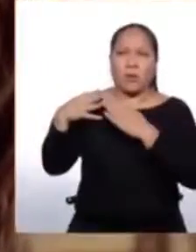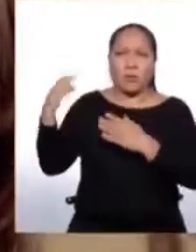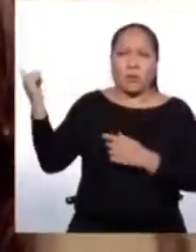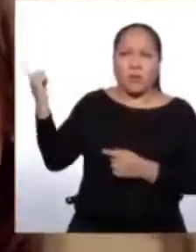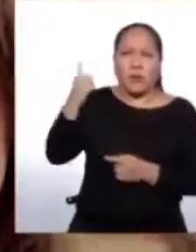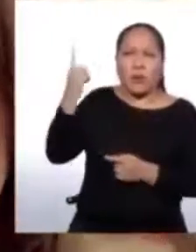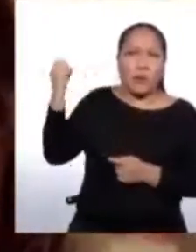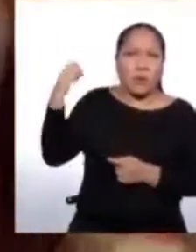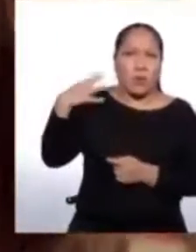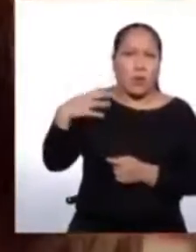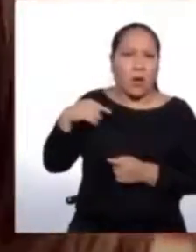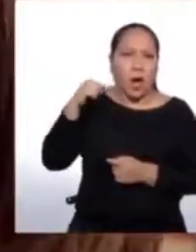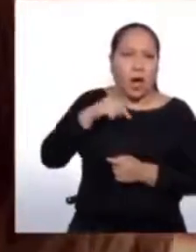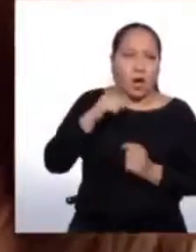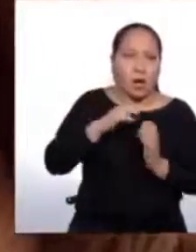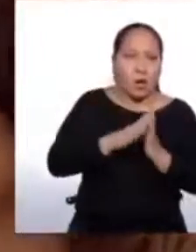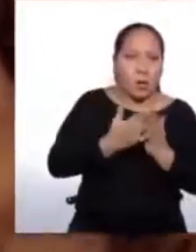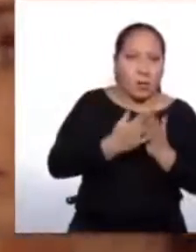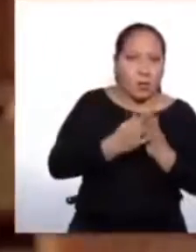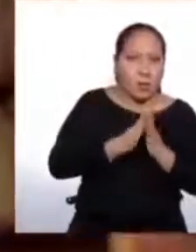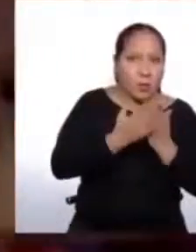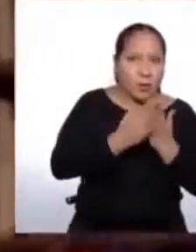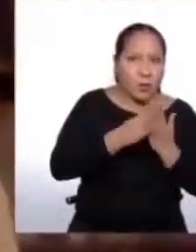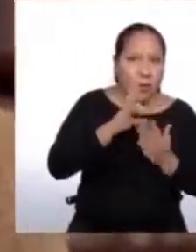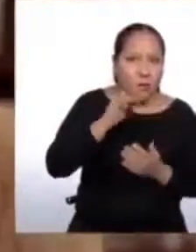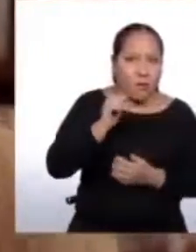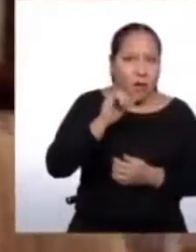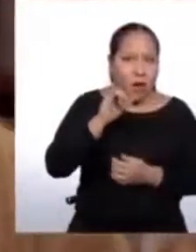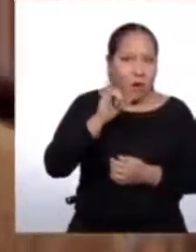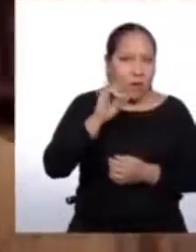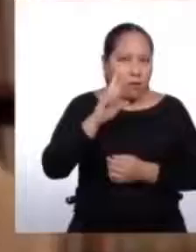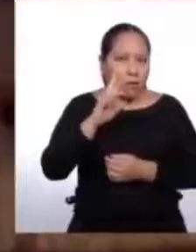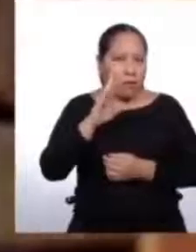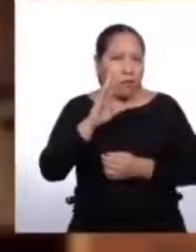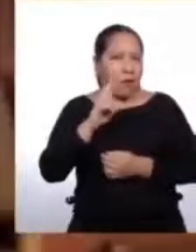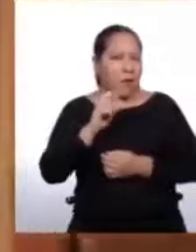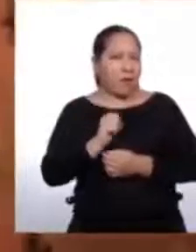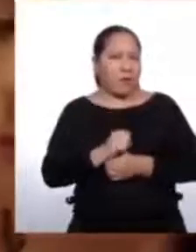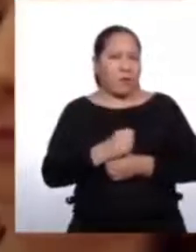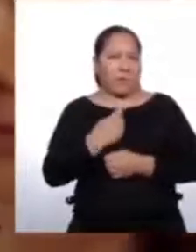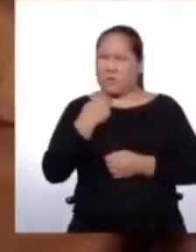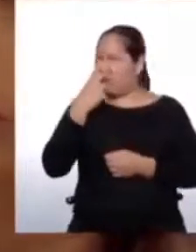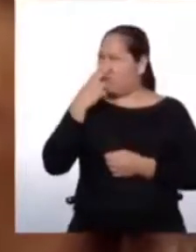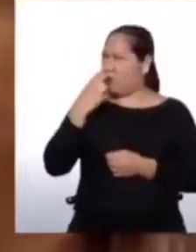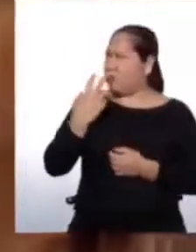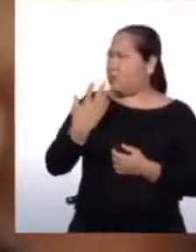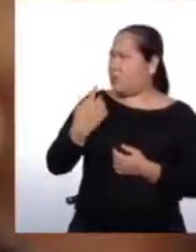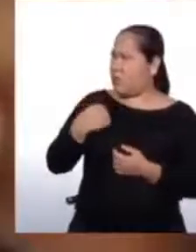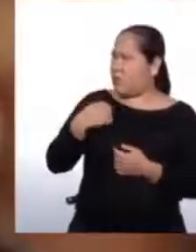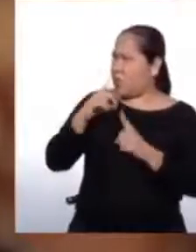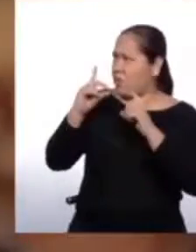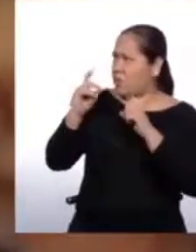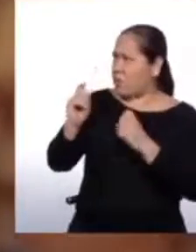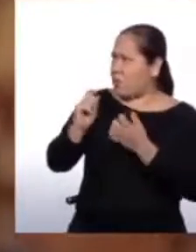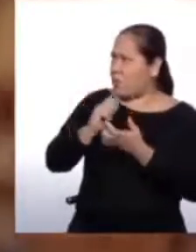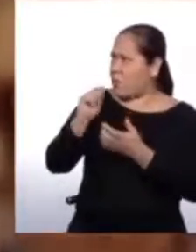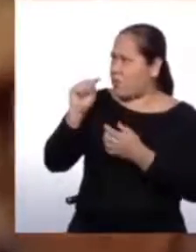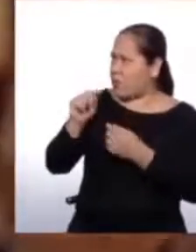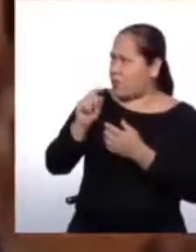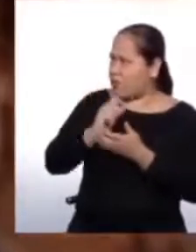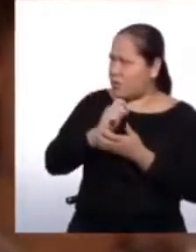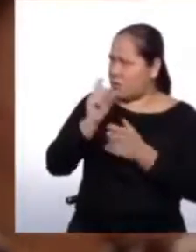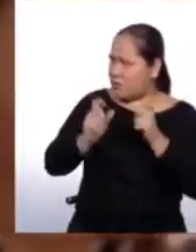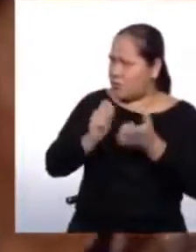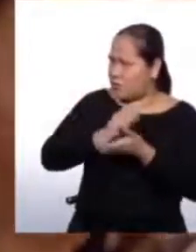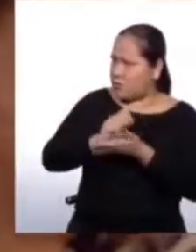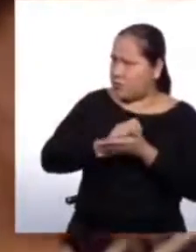y me dijo: Aquí tenemos libro de Pfeiffer. Yo lo quedé mirando intrigada porque no había preguntado por dicho autor, el cual por